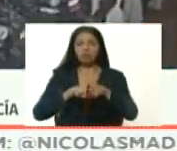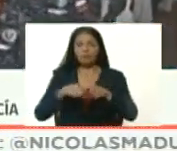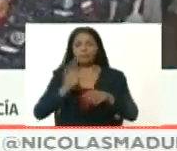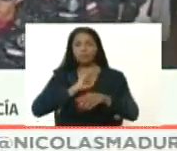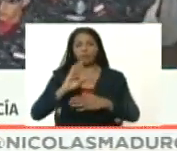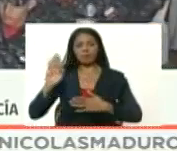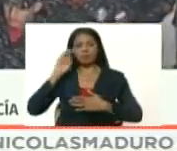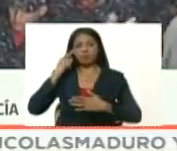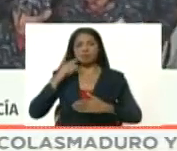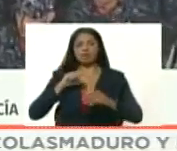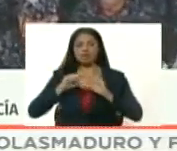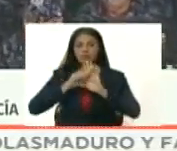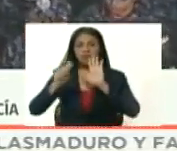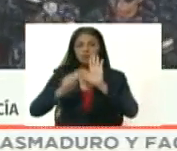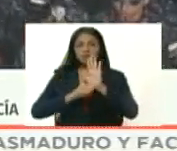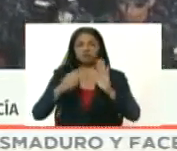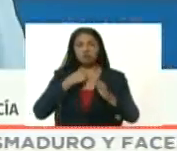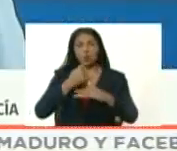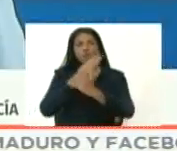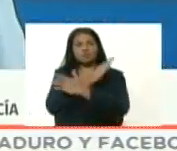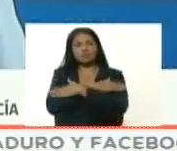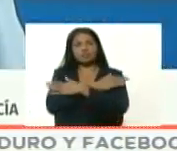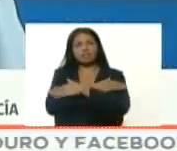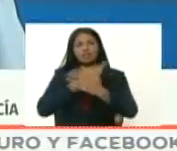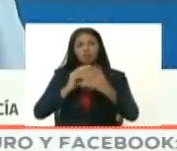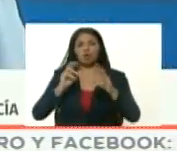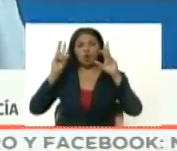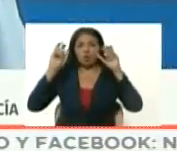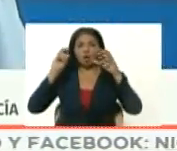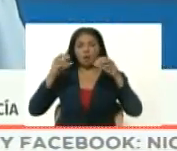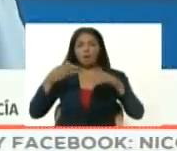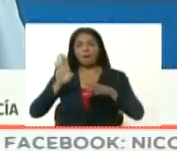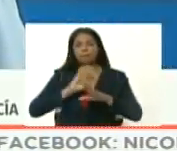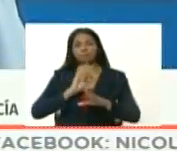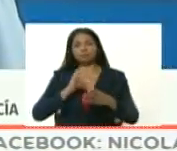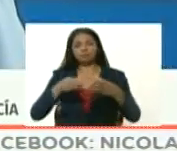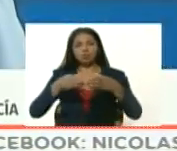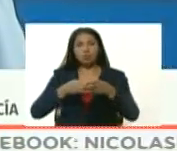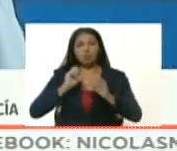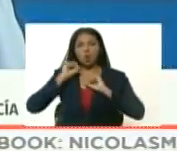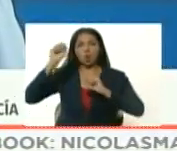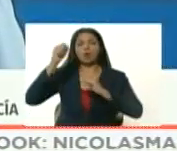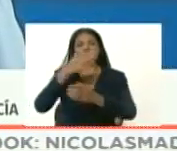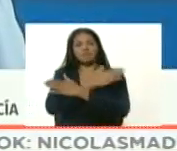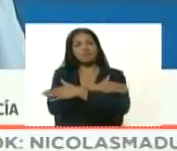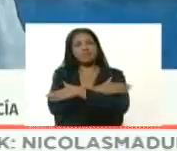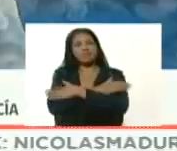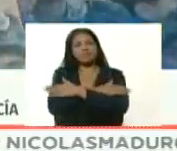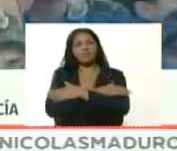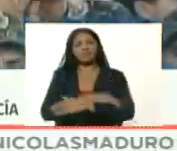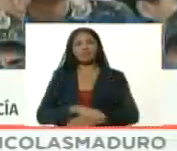que me da la Constitución. Felicidades por su nueva carrera y por este gran logro. Felicidades.